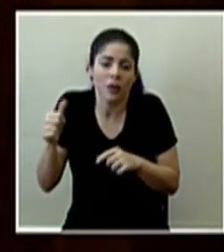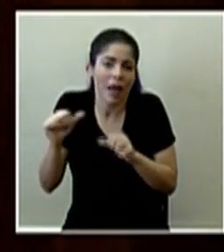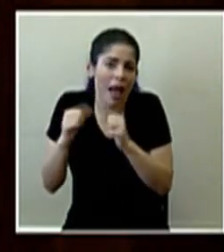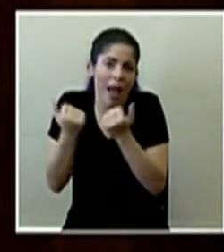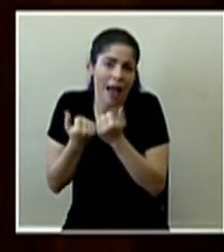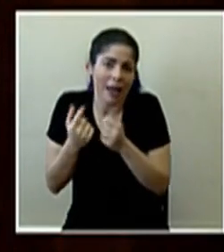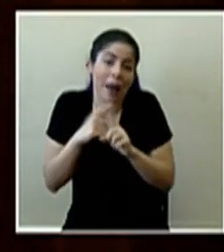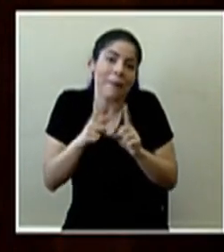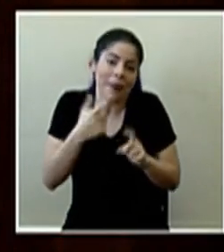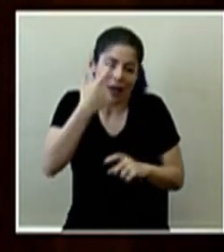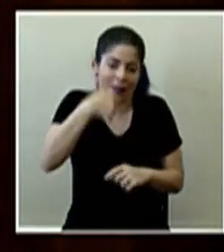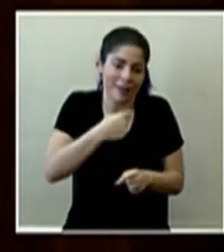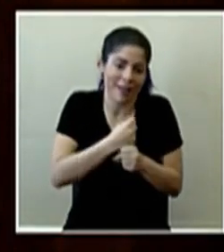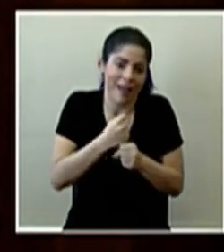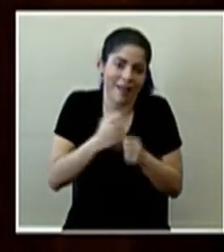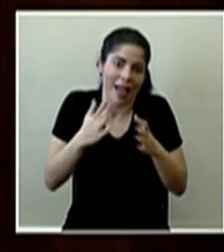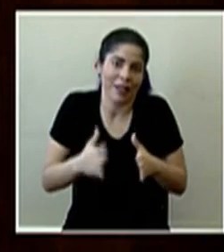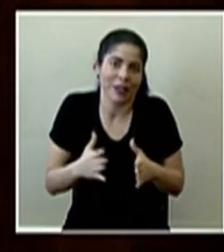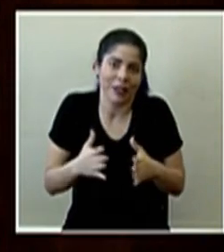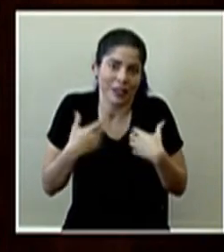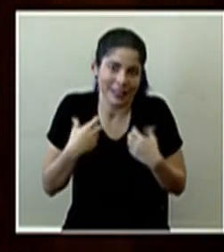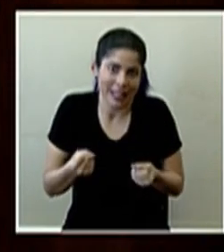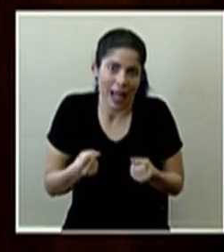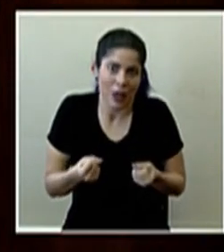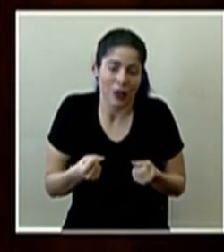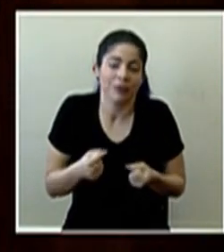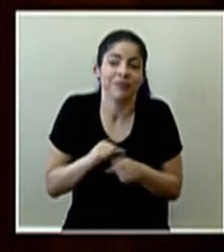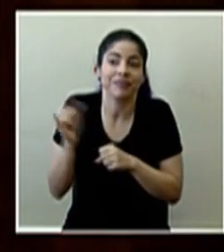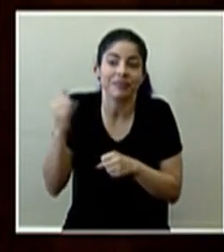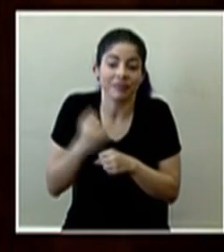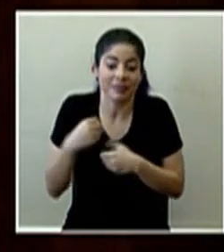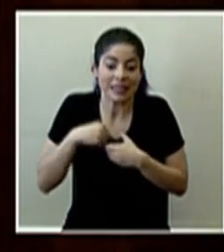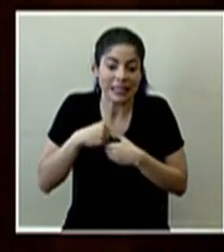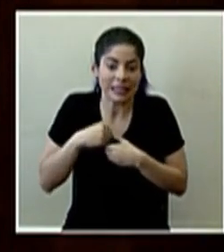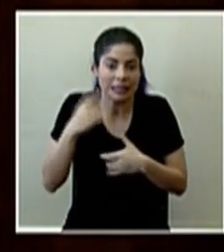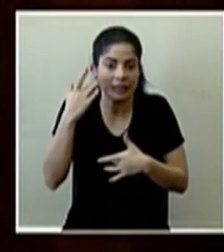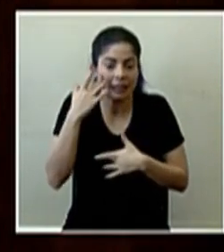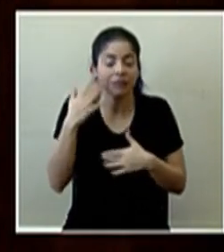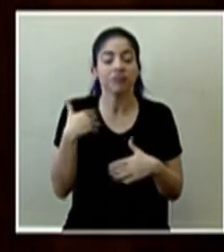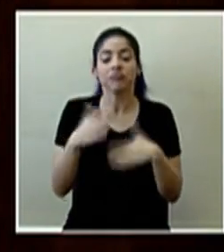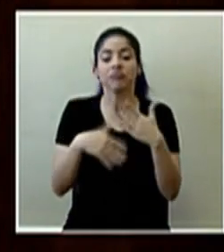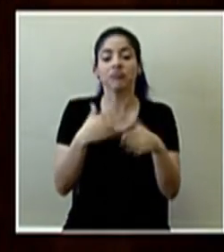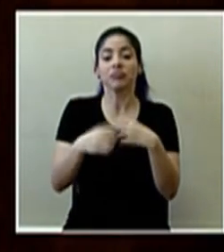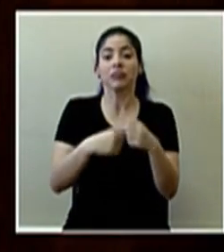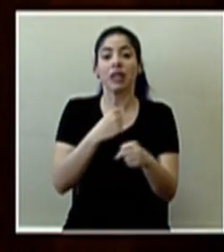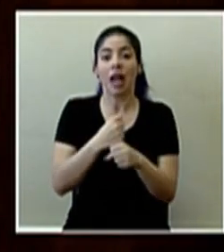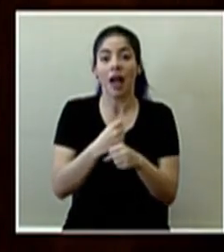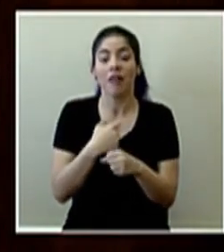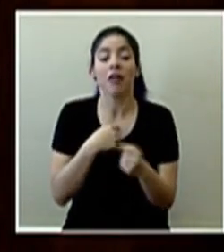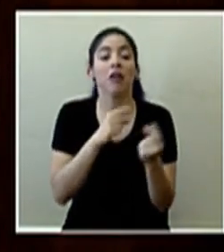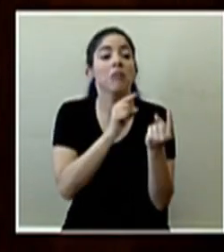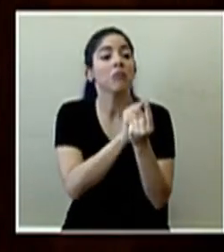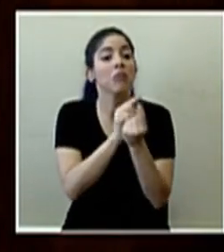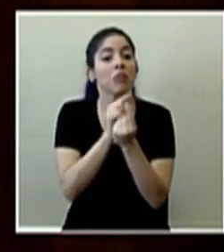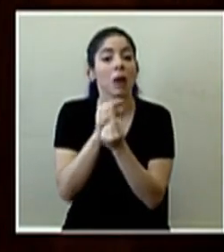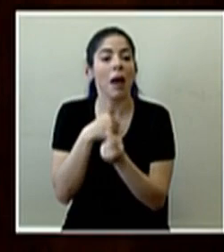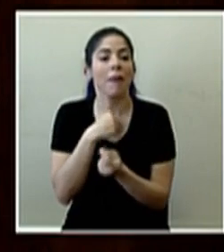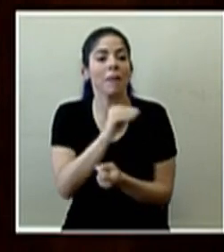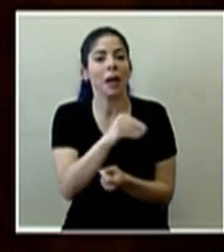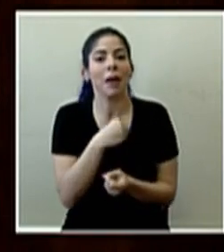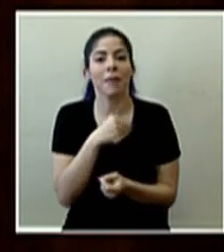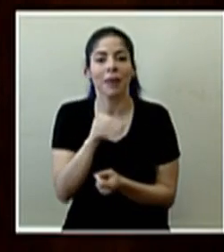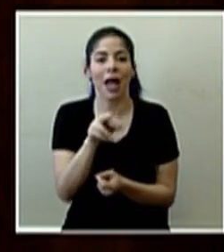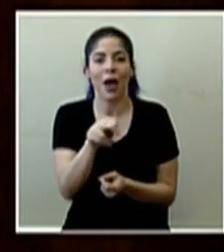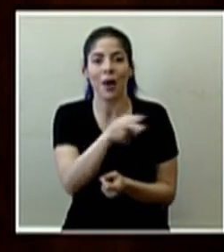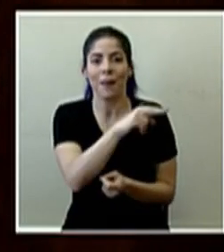otra área, pero dio la casualidad que eran profesionales de la salud y en ese contexto del trabajo han contagiado a